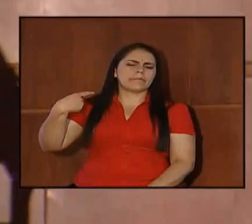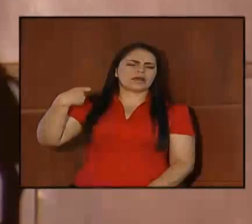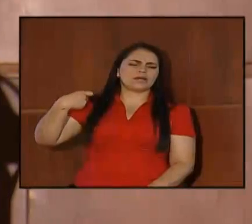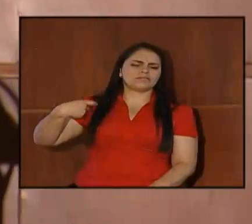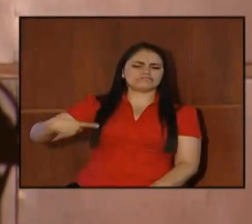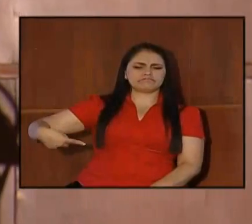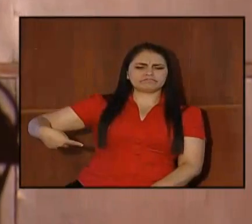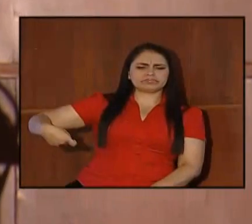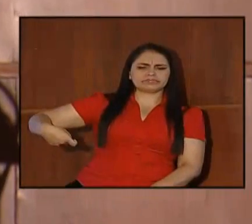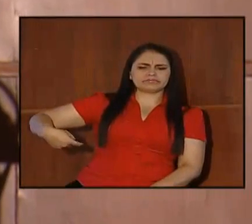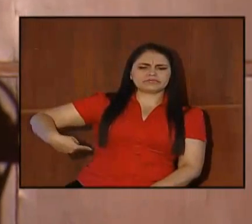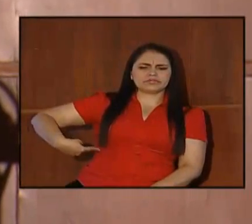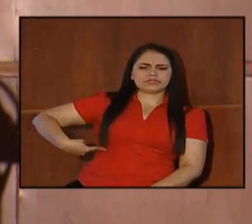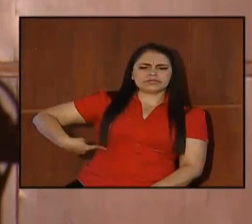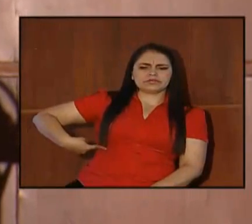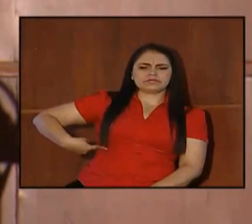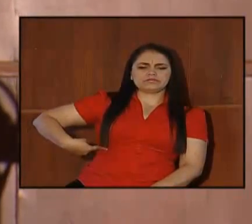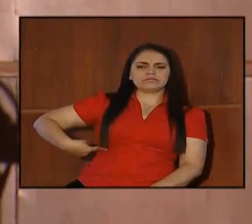bala aquí.